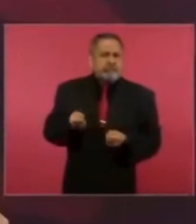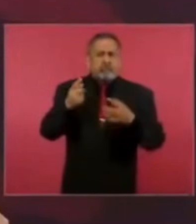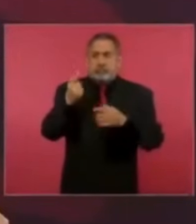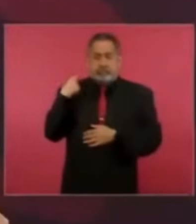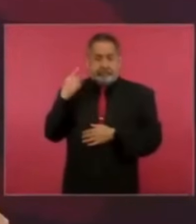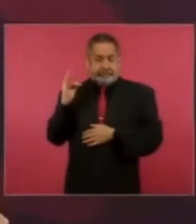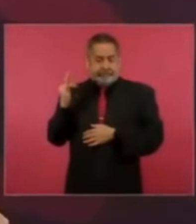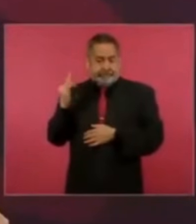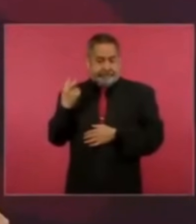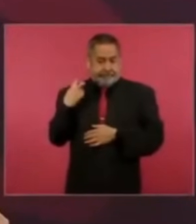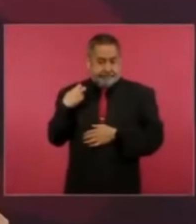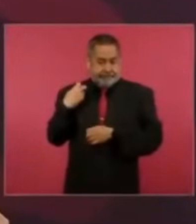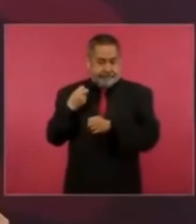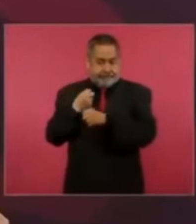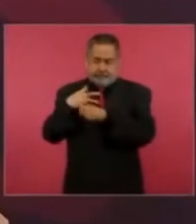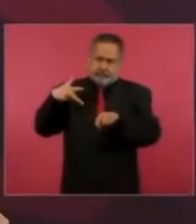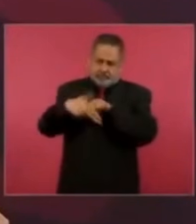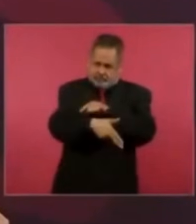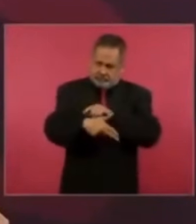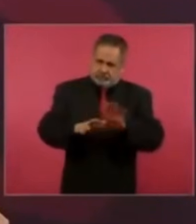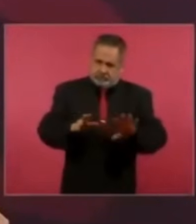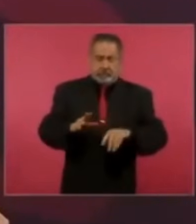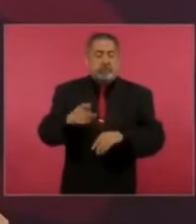febrero de este año,